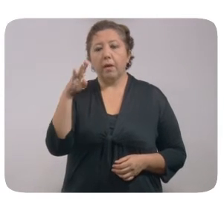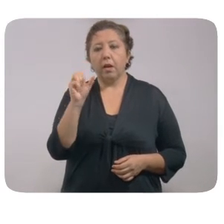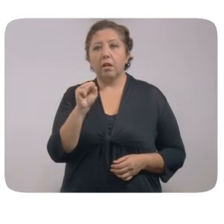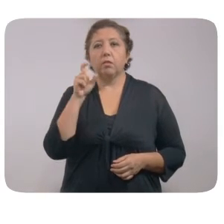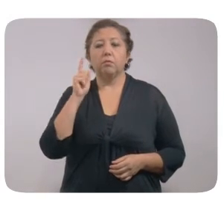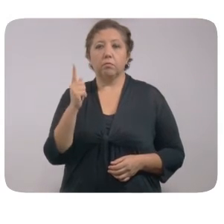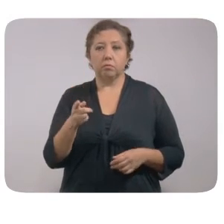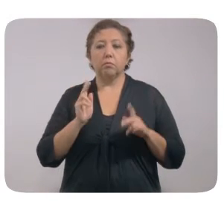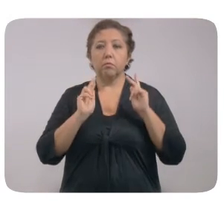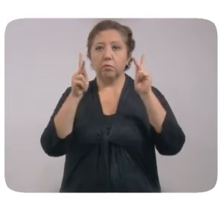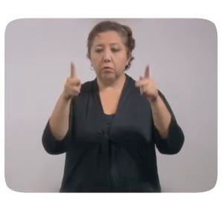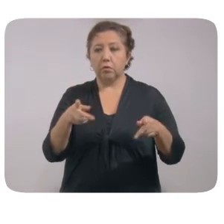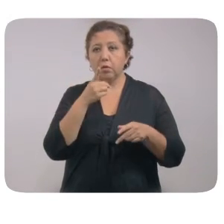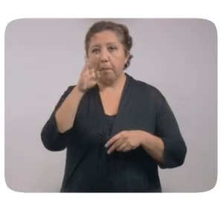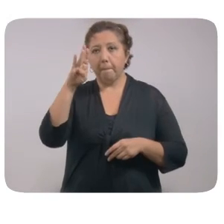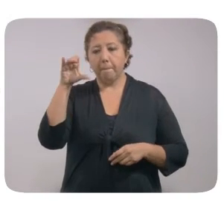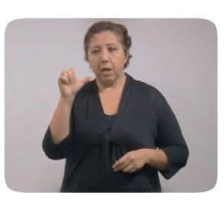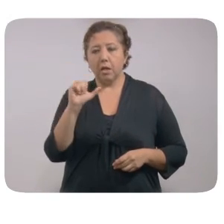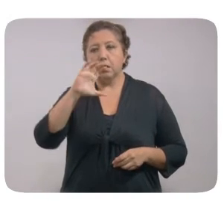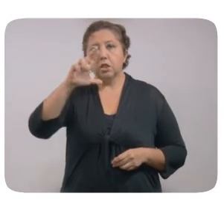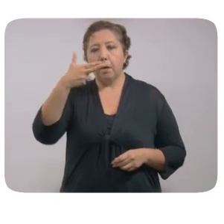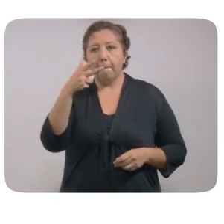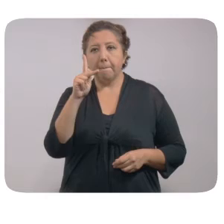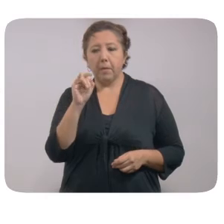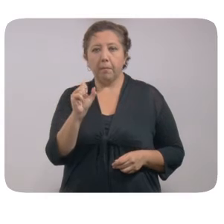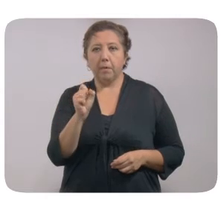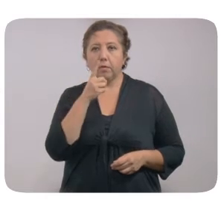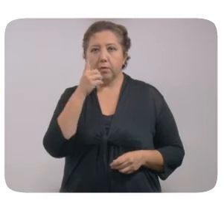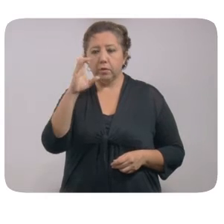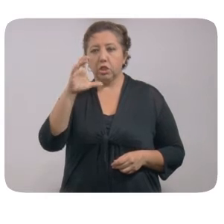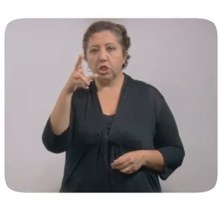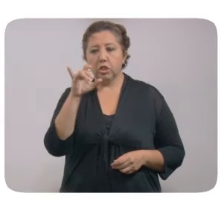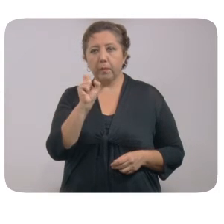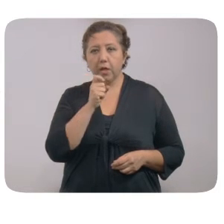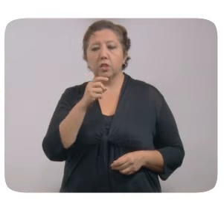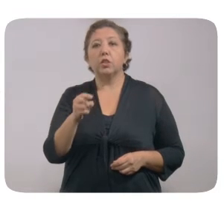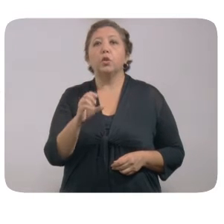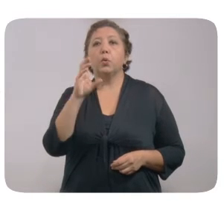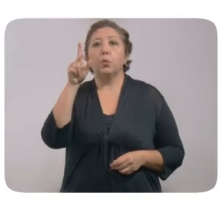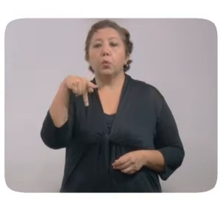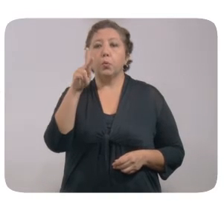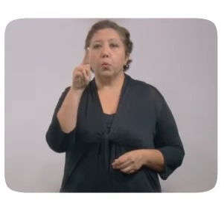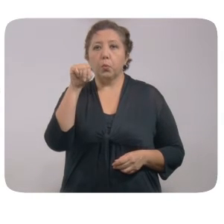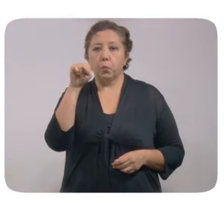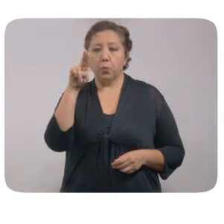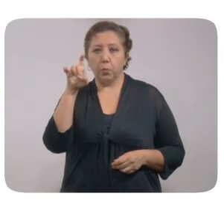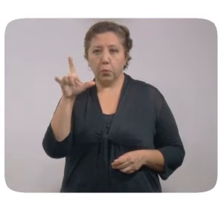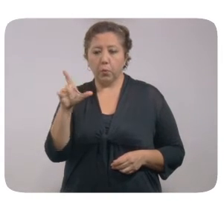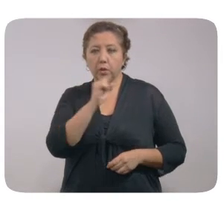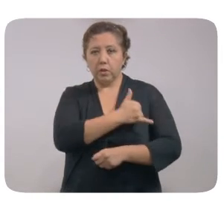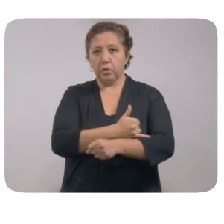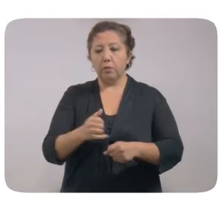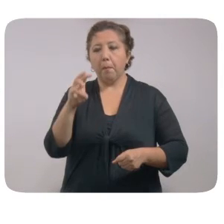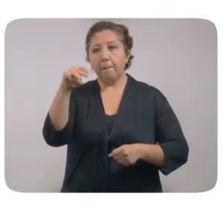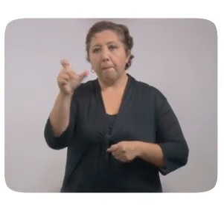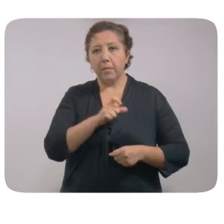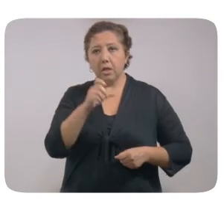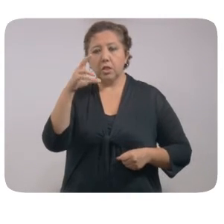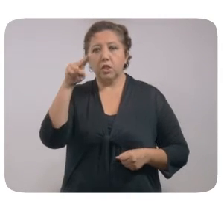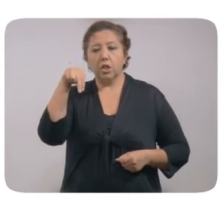Progreso, 1 en Aquil, Baca, Chapap, Chemás, Chichimilá, Cuncunul, Citás, Izamal,